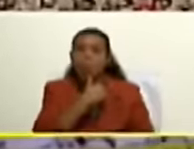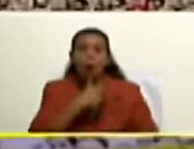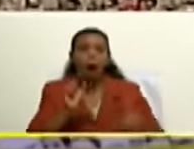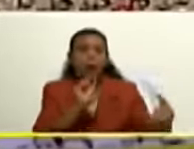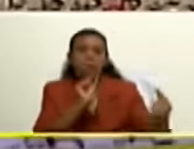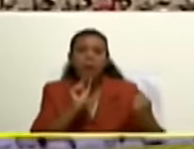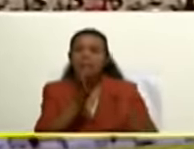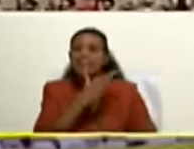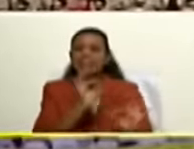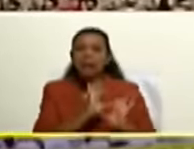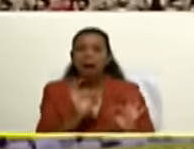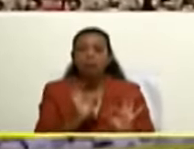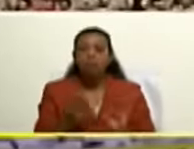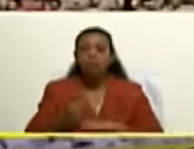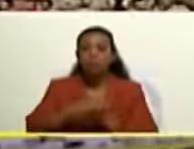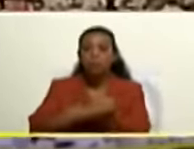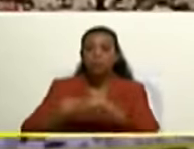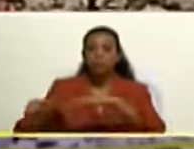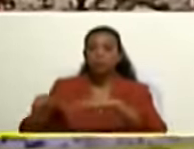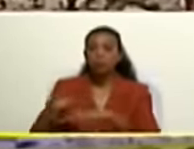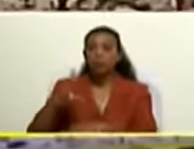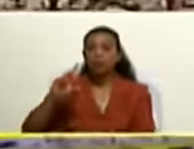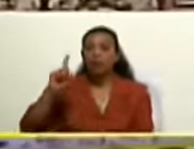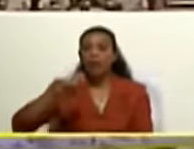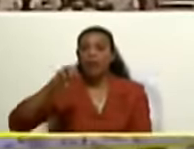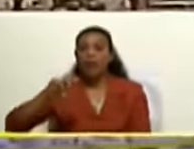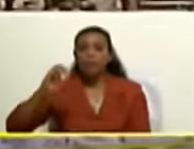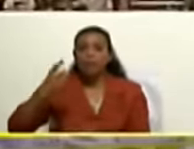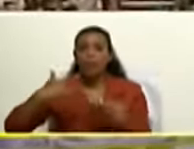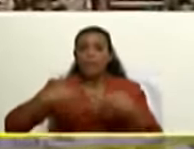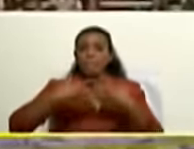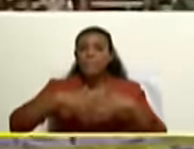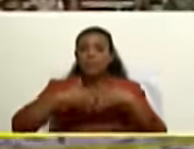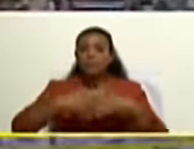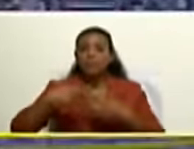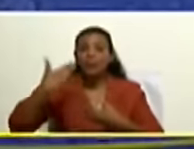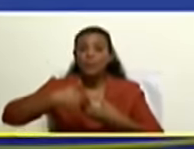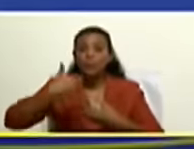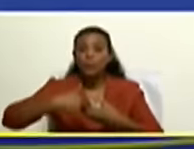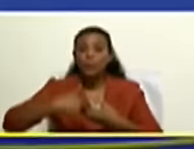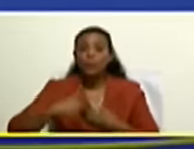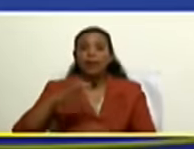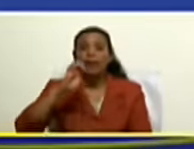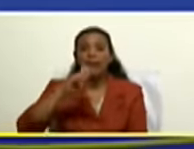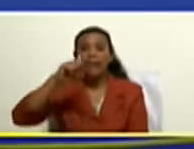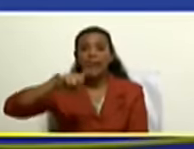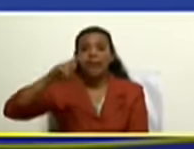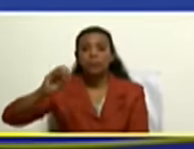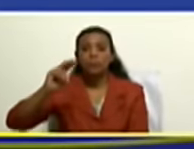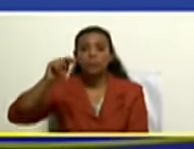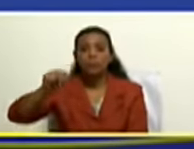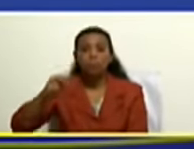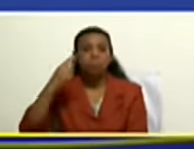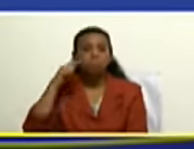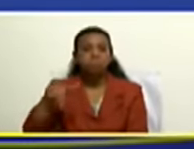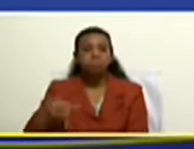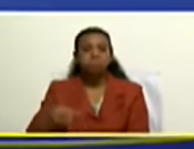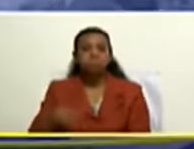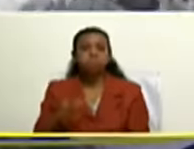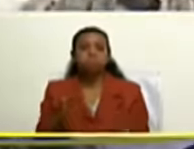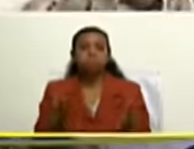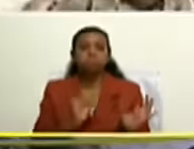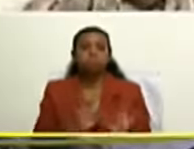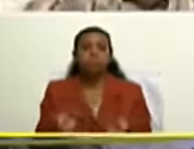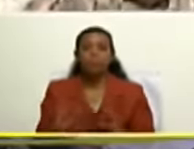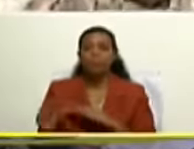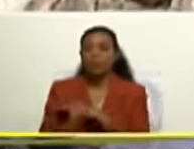estos lacayos de la ExxonMobil que actualmente y lamentablemente fungen como presidentes de la